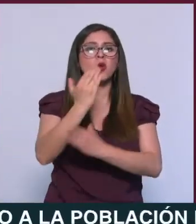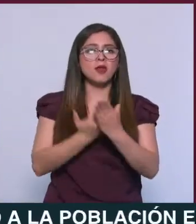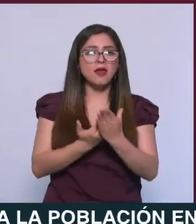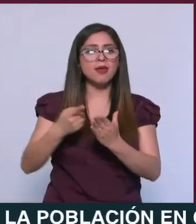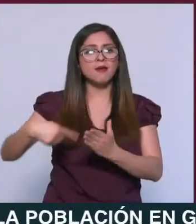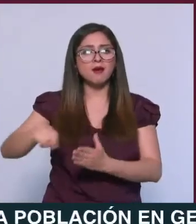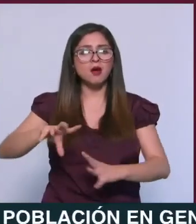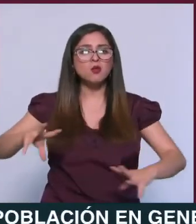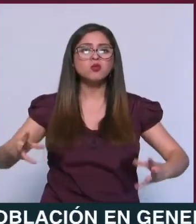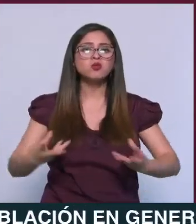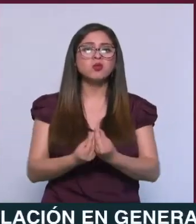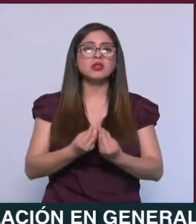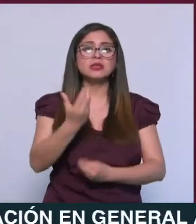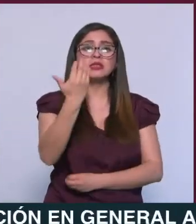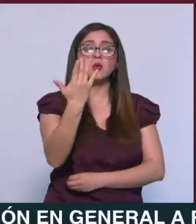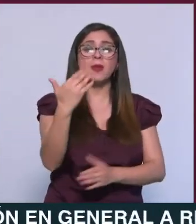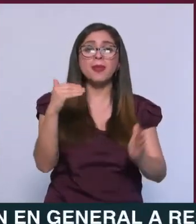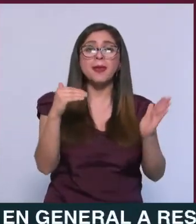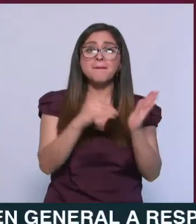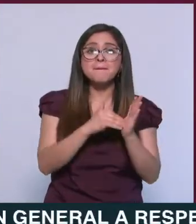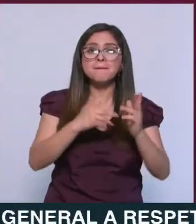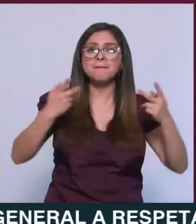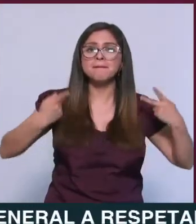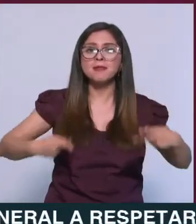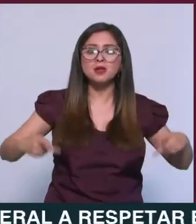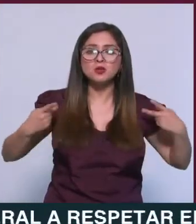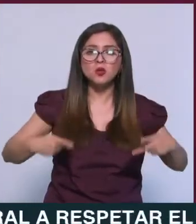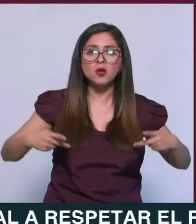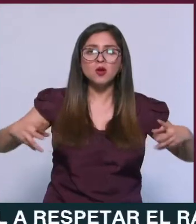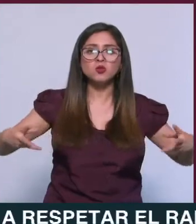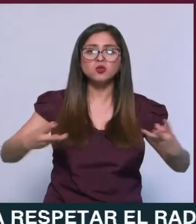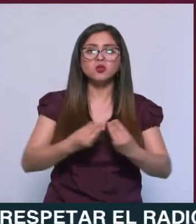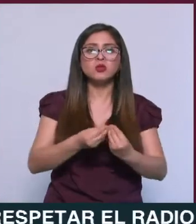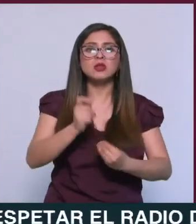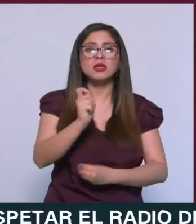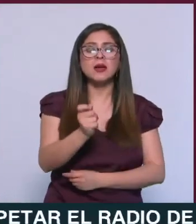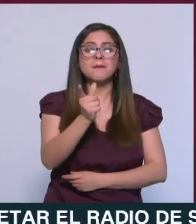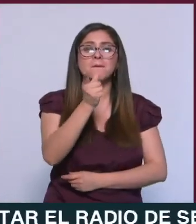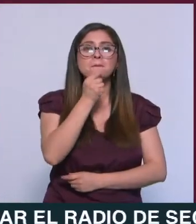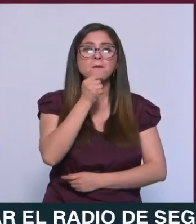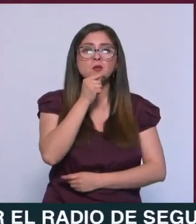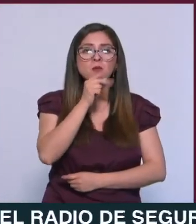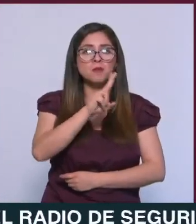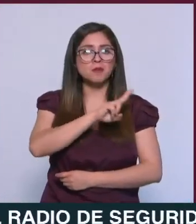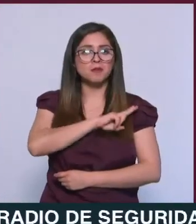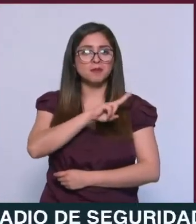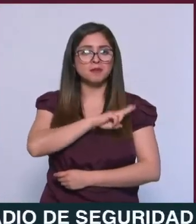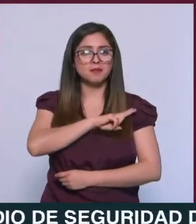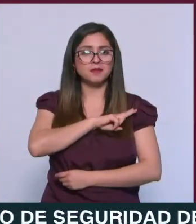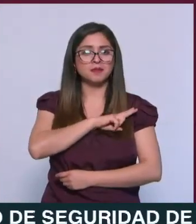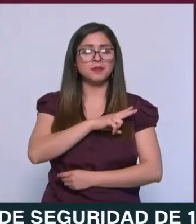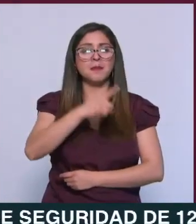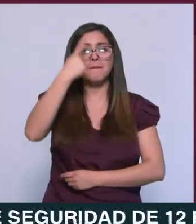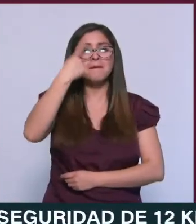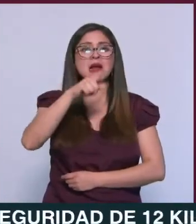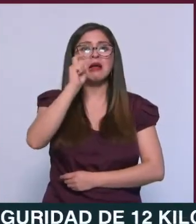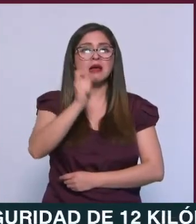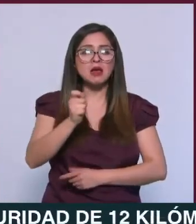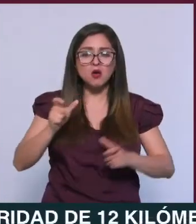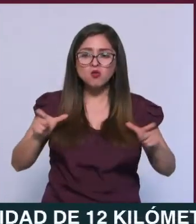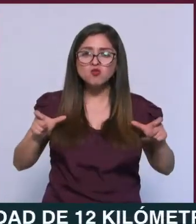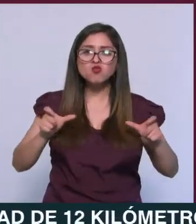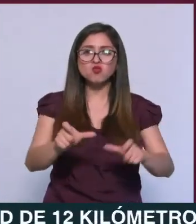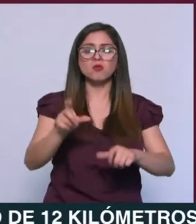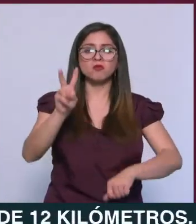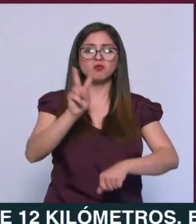Contrataba a 50,000 elementos de policías privadas para